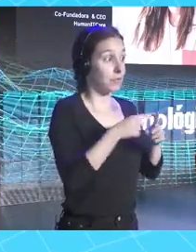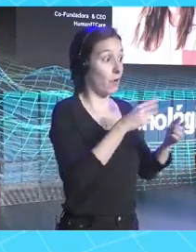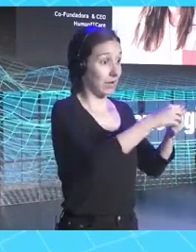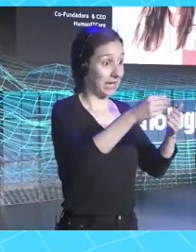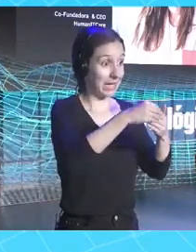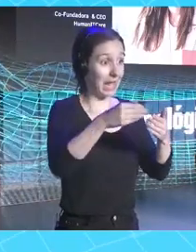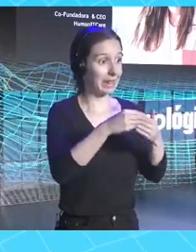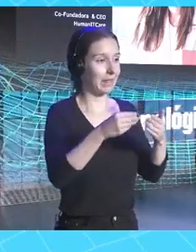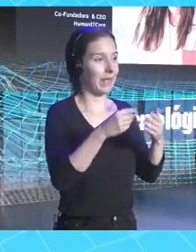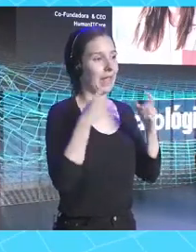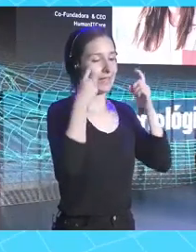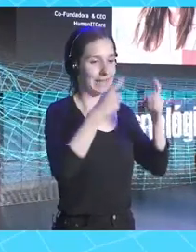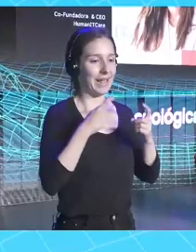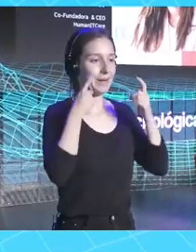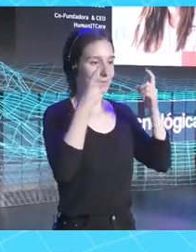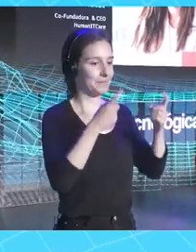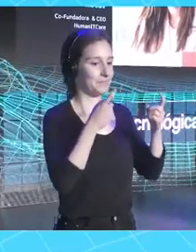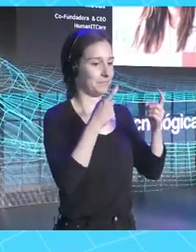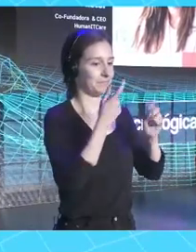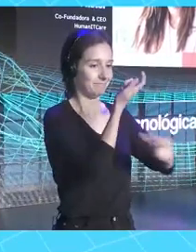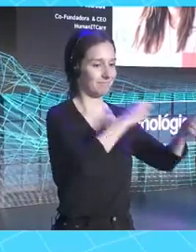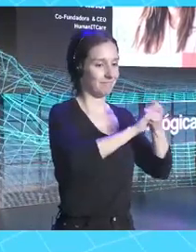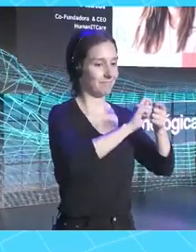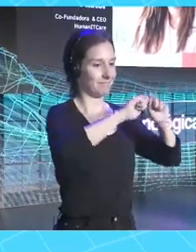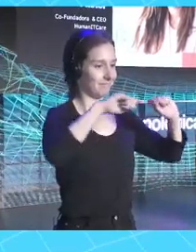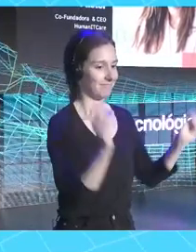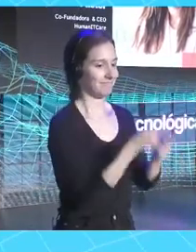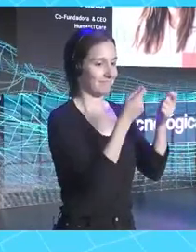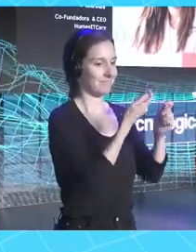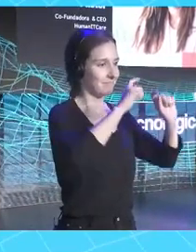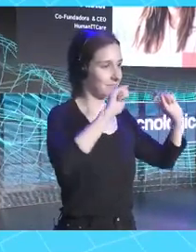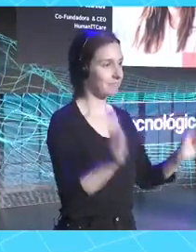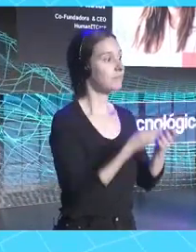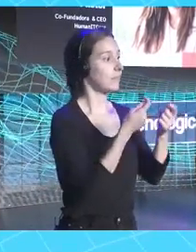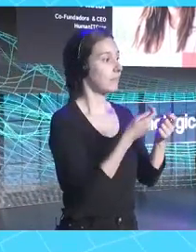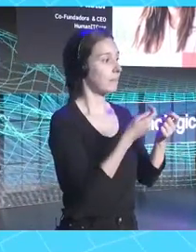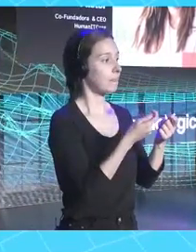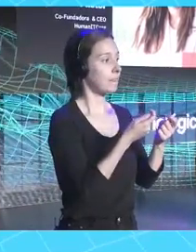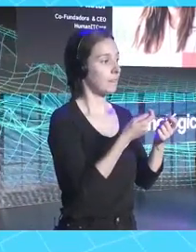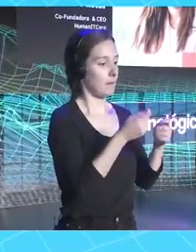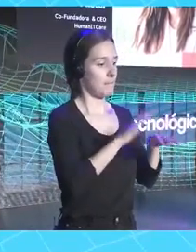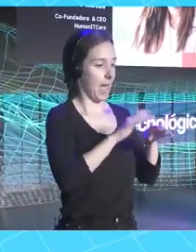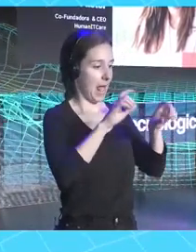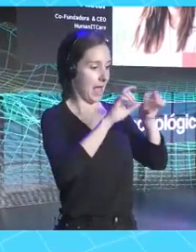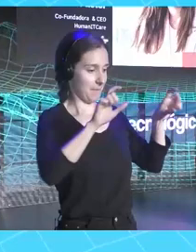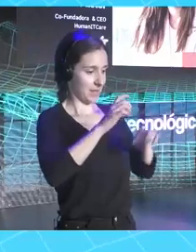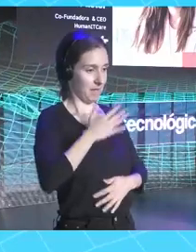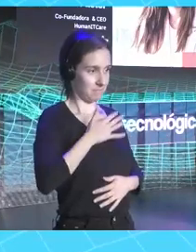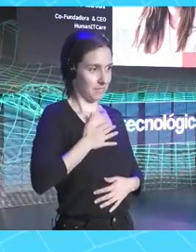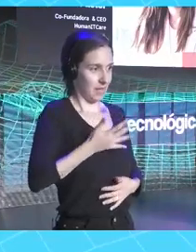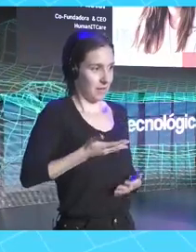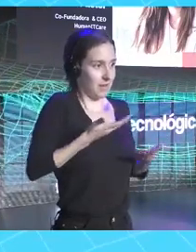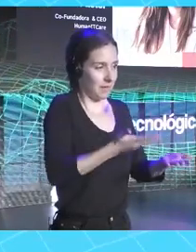hacer links o que pongan pues al final disfrutar más no de todas las características que humanísticas les puede ofrecer esto es un poco los retos que